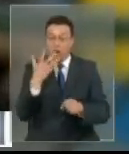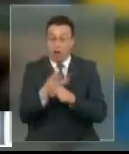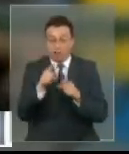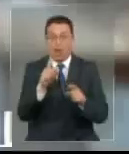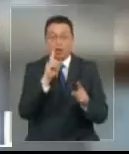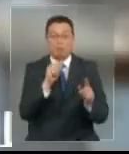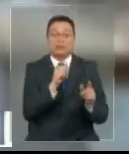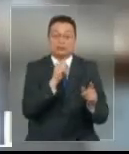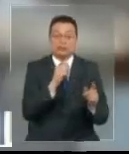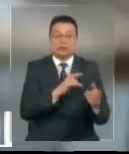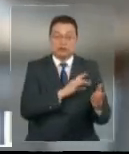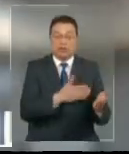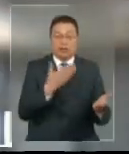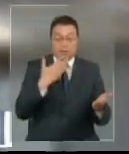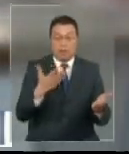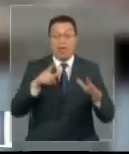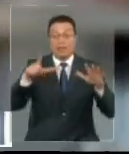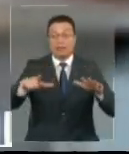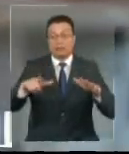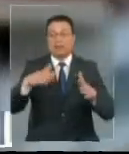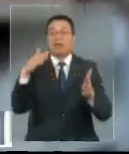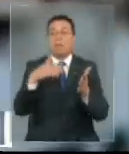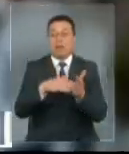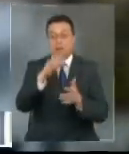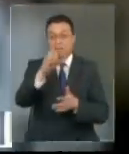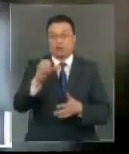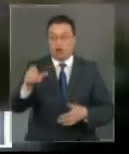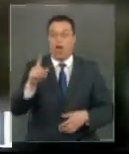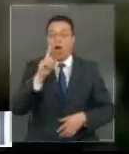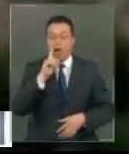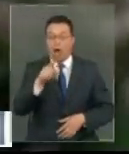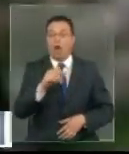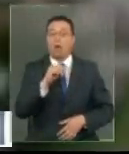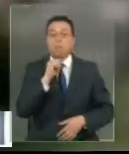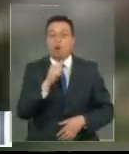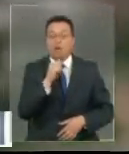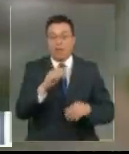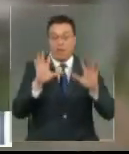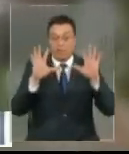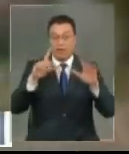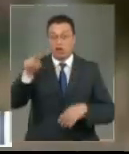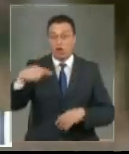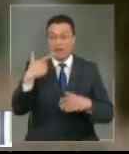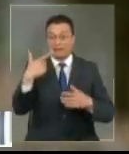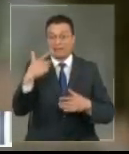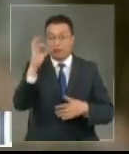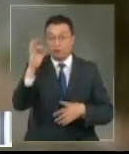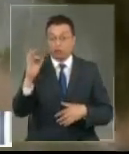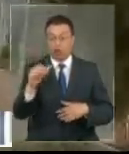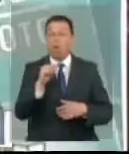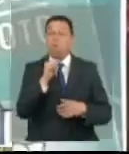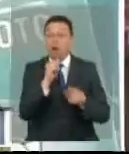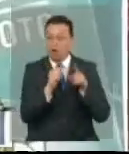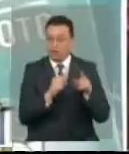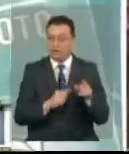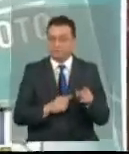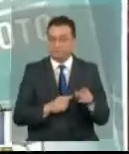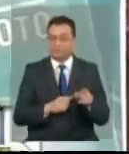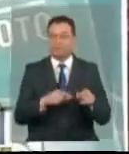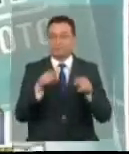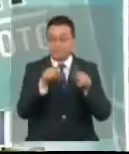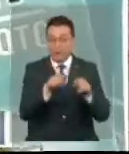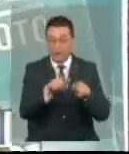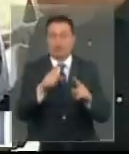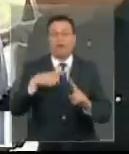varios chilenos. Más de 17.000 personas en la comuna es pobre, el 10,7% de su población. Sobre todo a